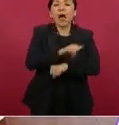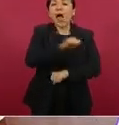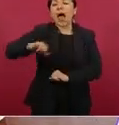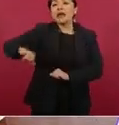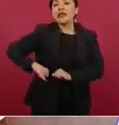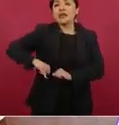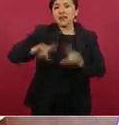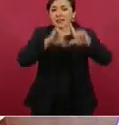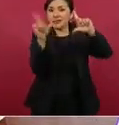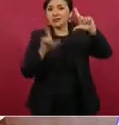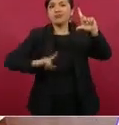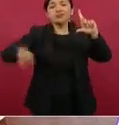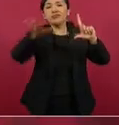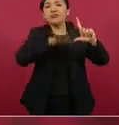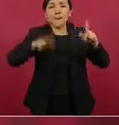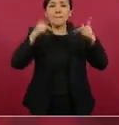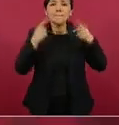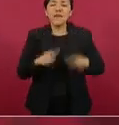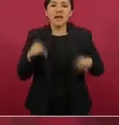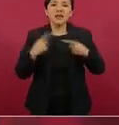nación.